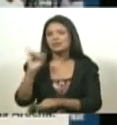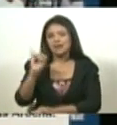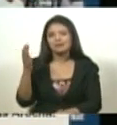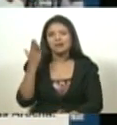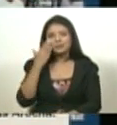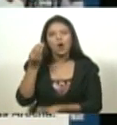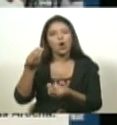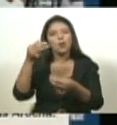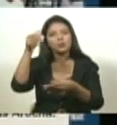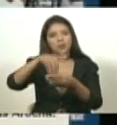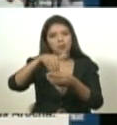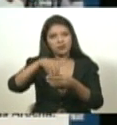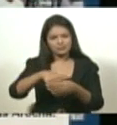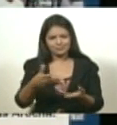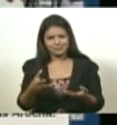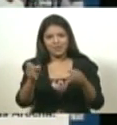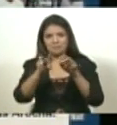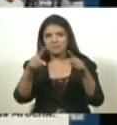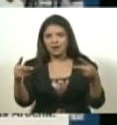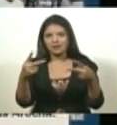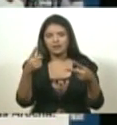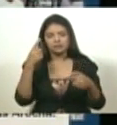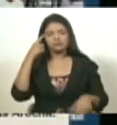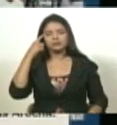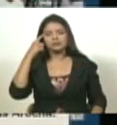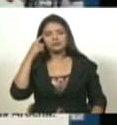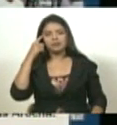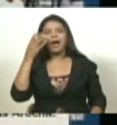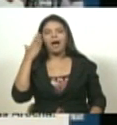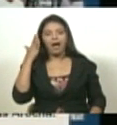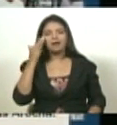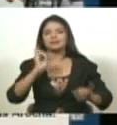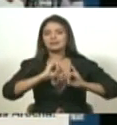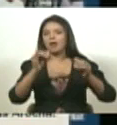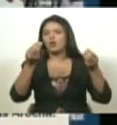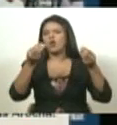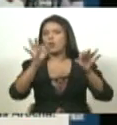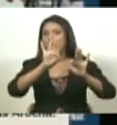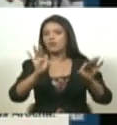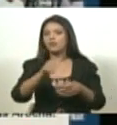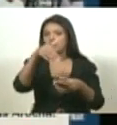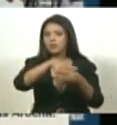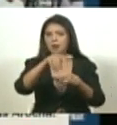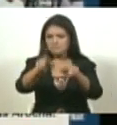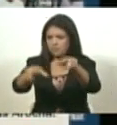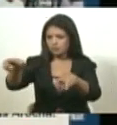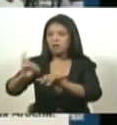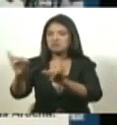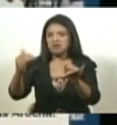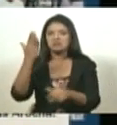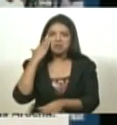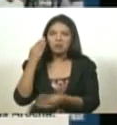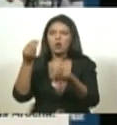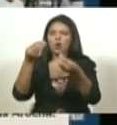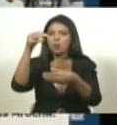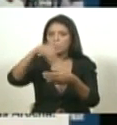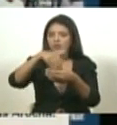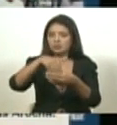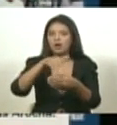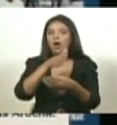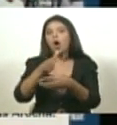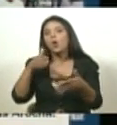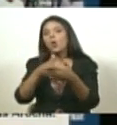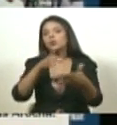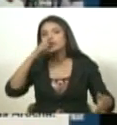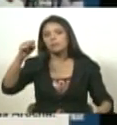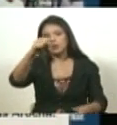votar. ¿Se dan cuenta? El diario El País lee la mente. Ellos saben cómo van a votar, todos esos que están ahí saben cómo van a votar. Ellos están ahí para votar